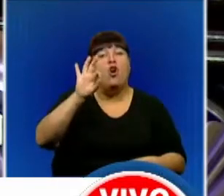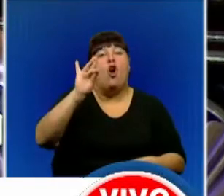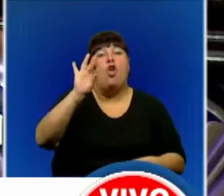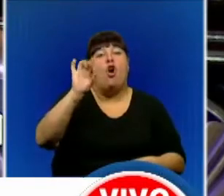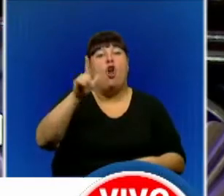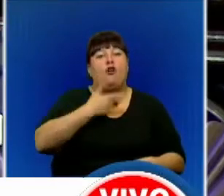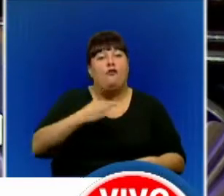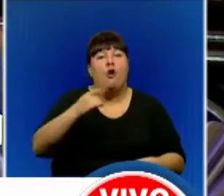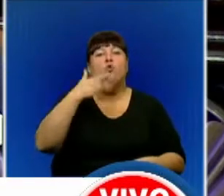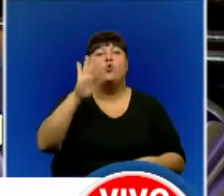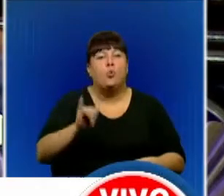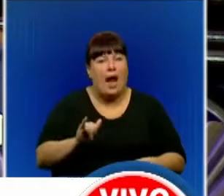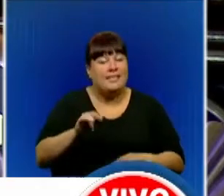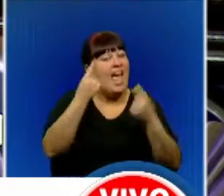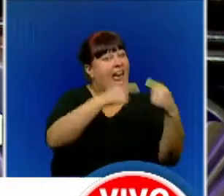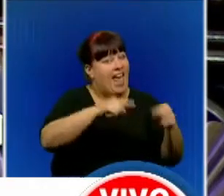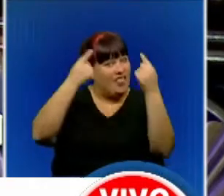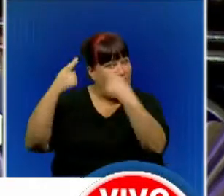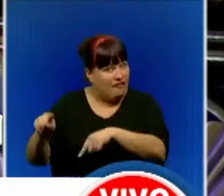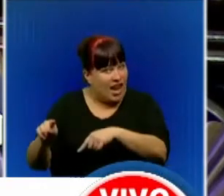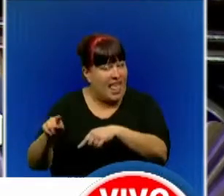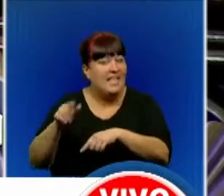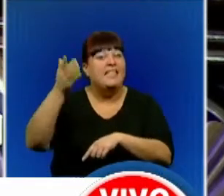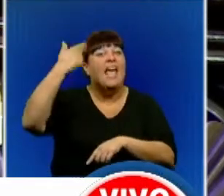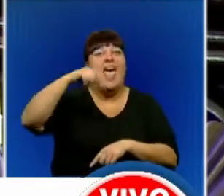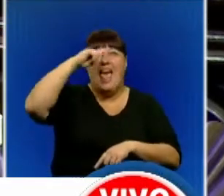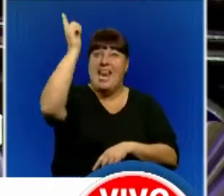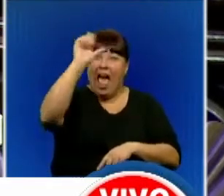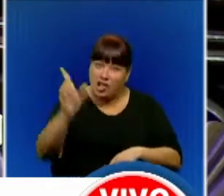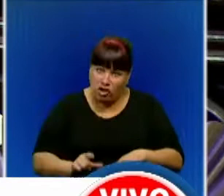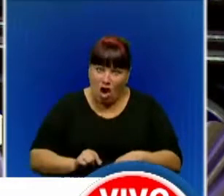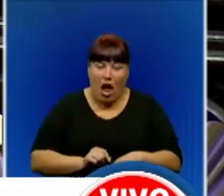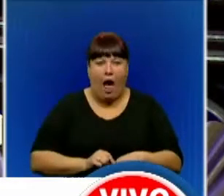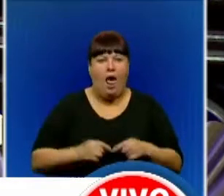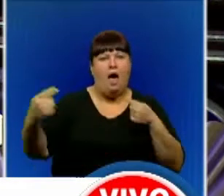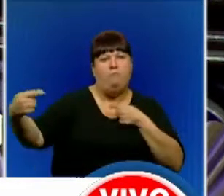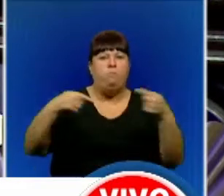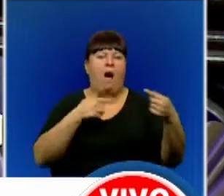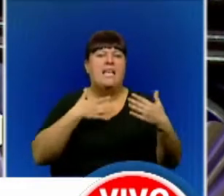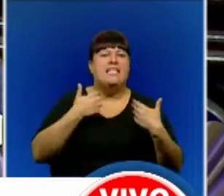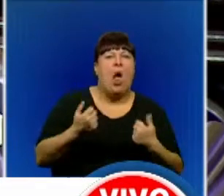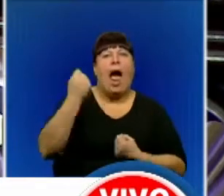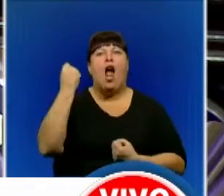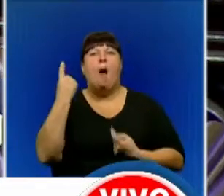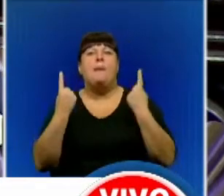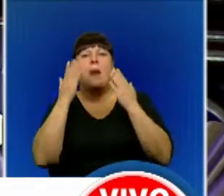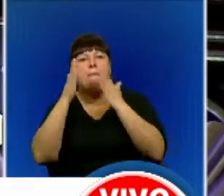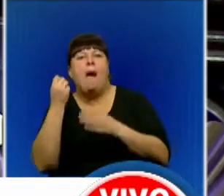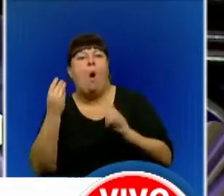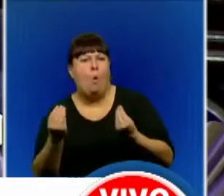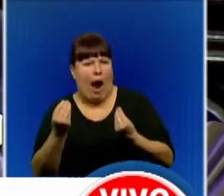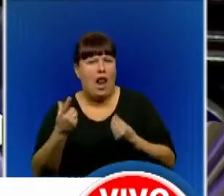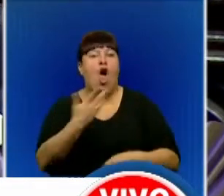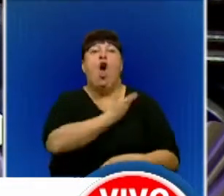Suárez, que a diferencia de lo que ha ocurrido a nivel nacional donde se contrapuso salud o economía, tenemos